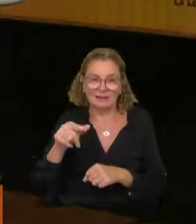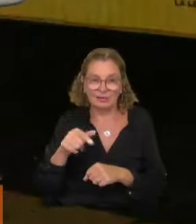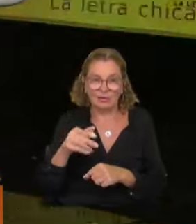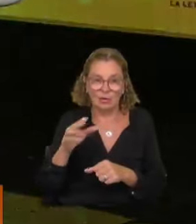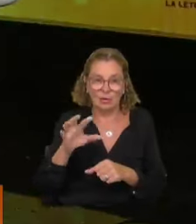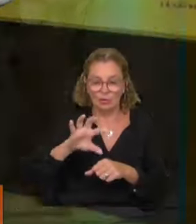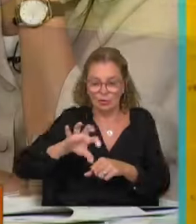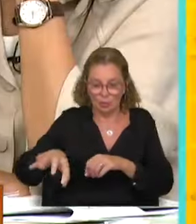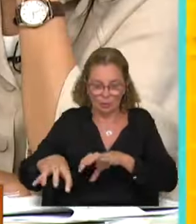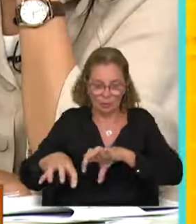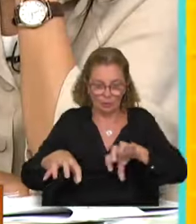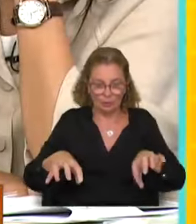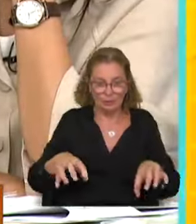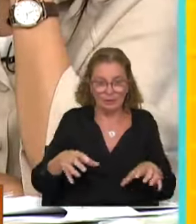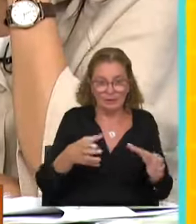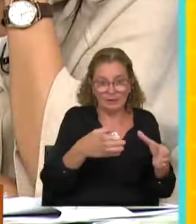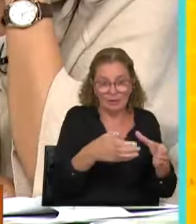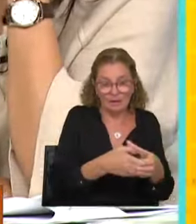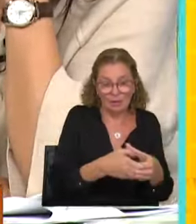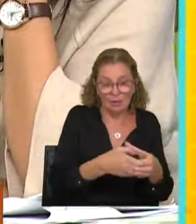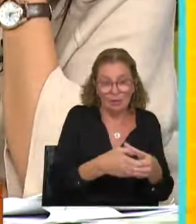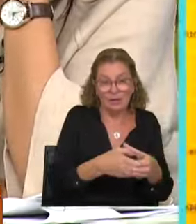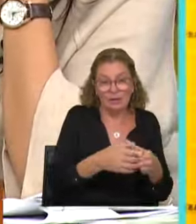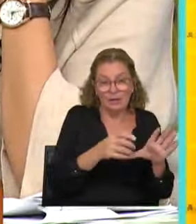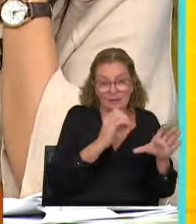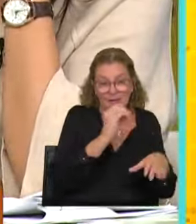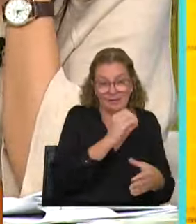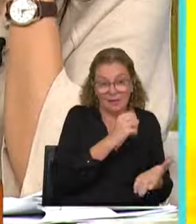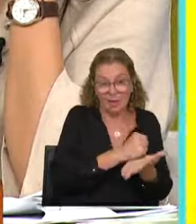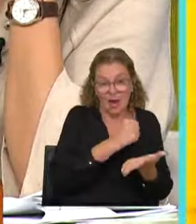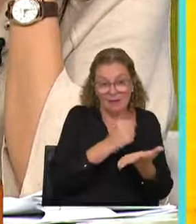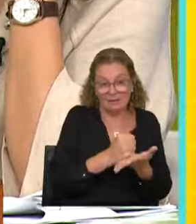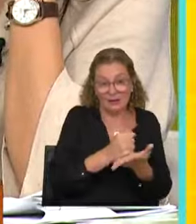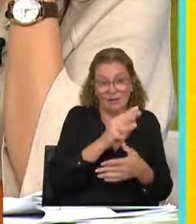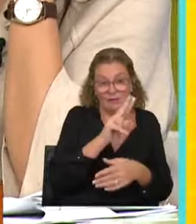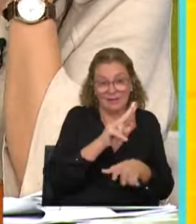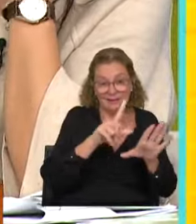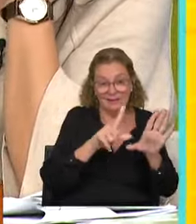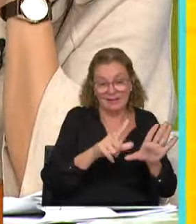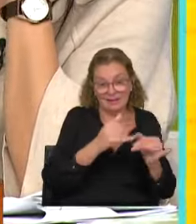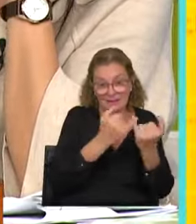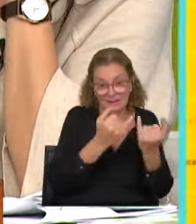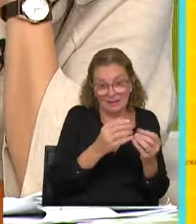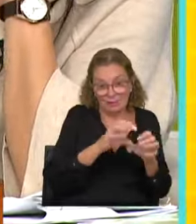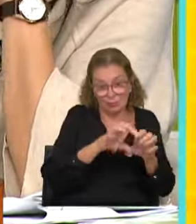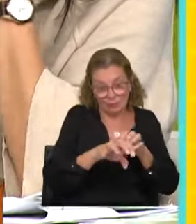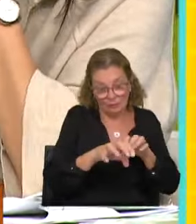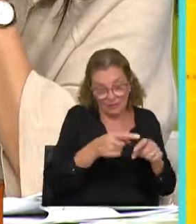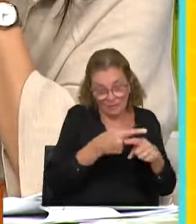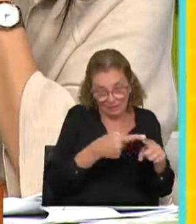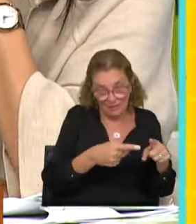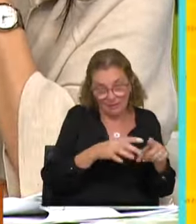grandes grupos la tasa de mortalidad neonatal que va de los o a los 27 días que a su vez se divide en una neonatal precoz 0 a